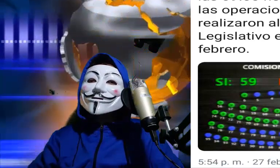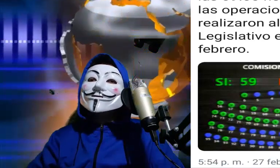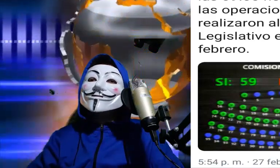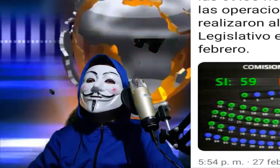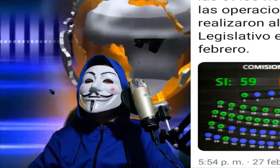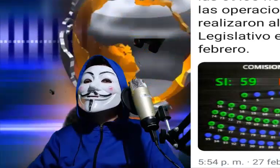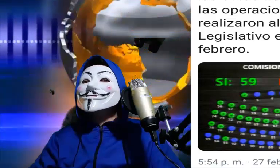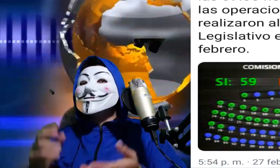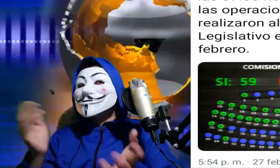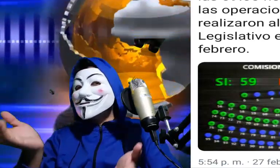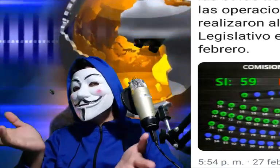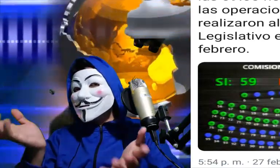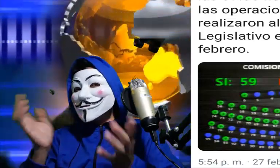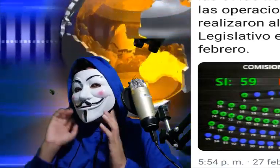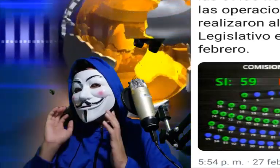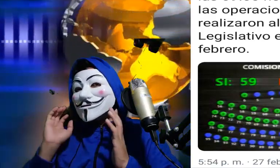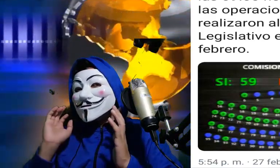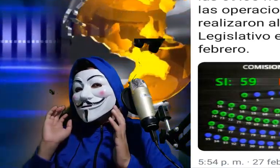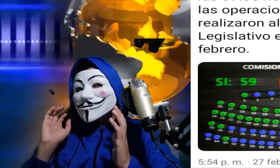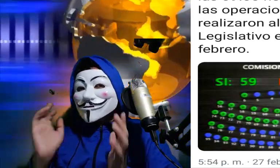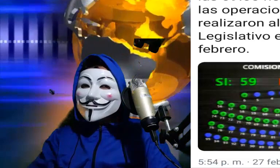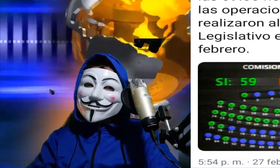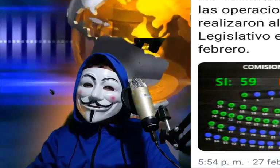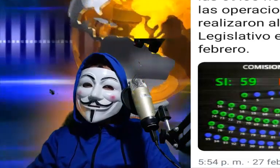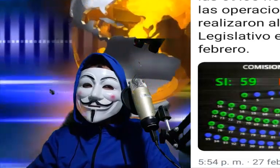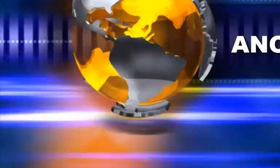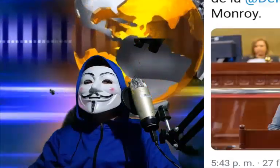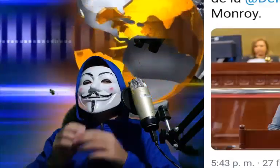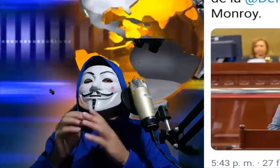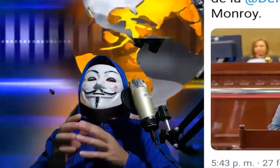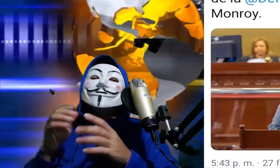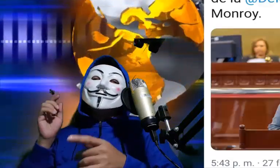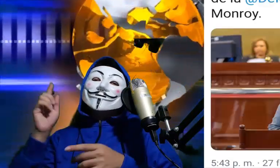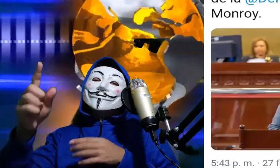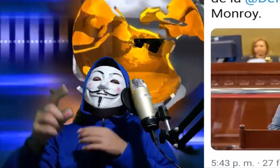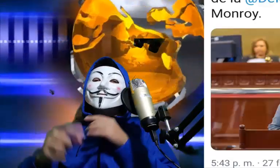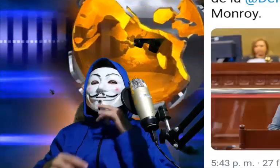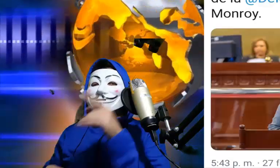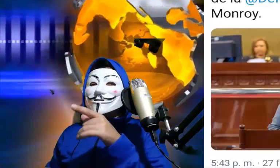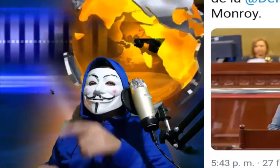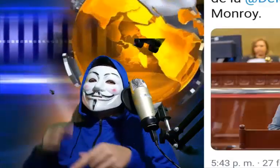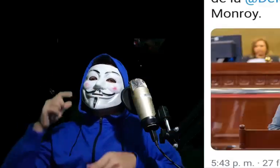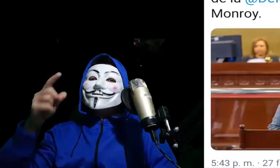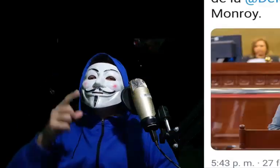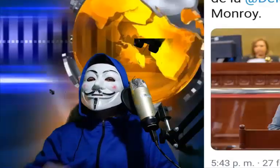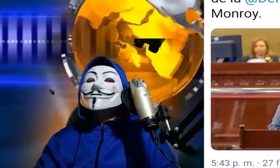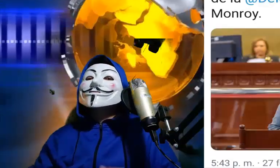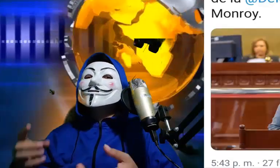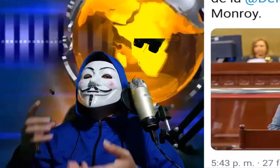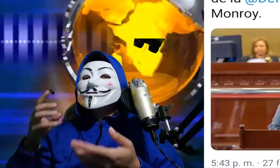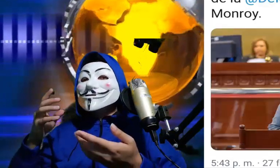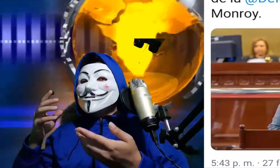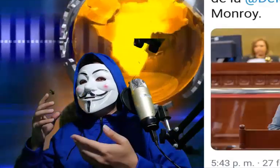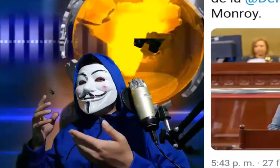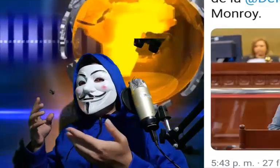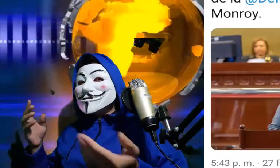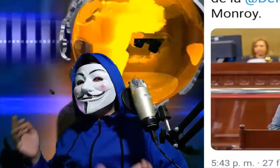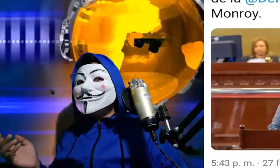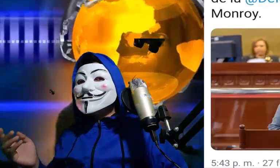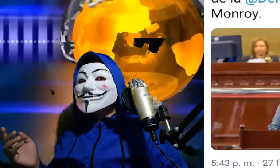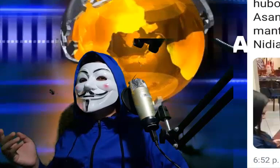su cargo por lo ocurrido el 9 de febrero. Y Nidia Cara de Mona Díaz salió diciendo